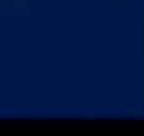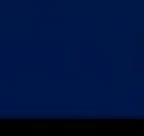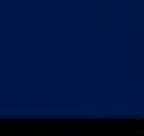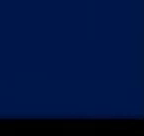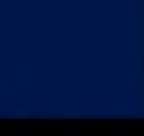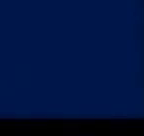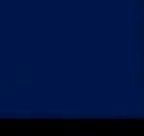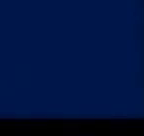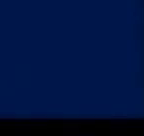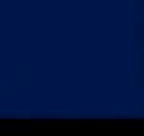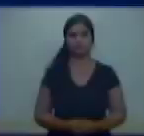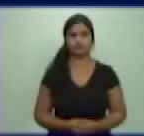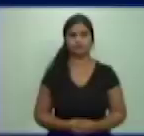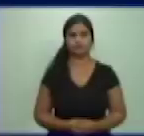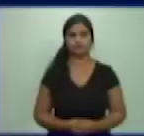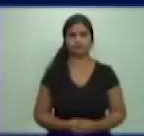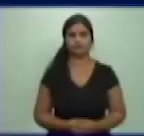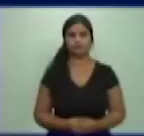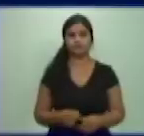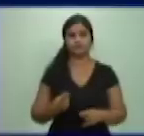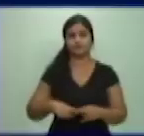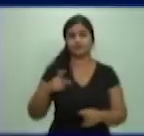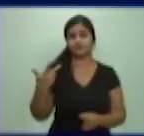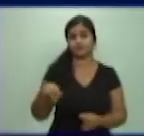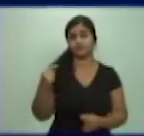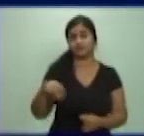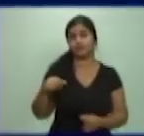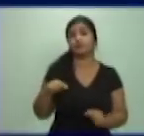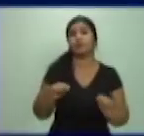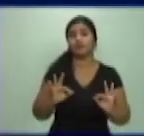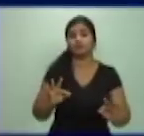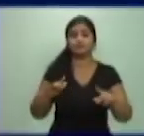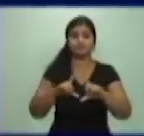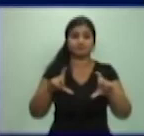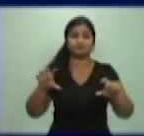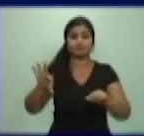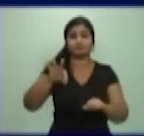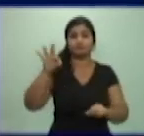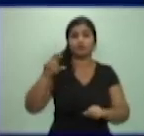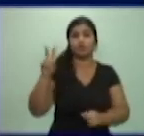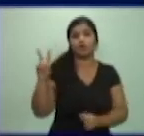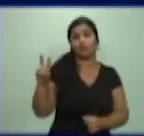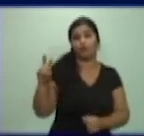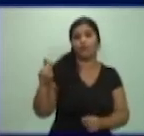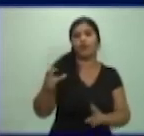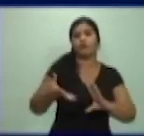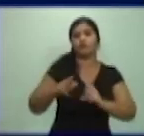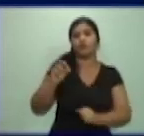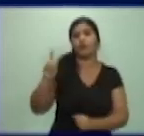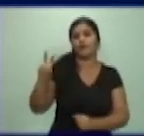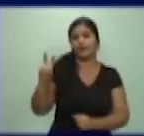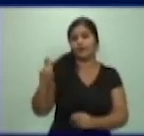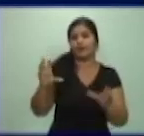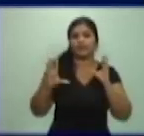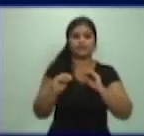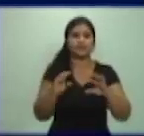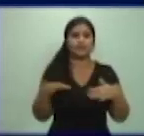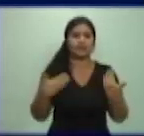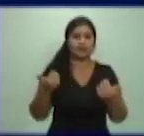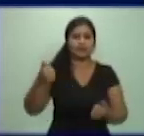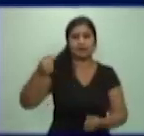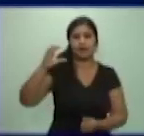Otro ejercicio. Extraiga del texto inicial una forma verbal, diga sus accidentes gramaticales